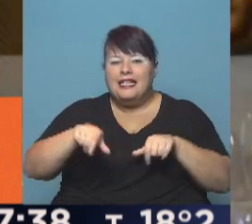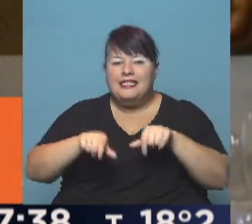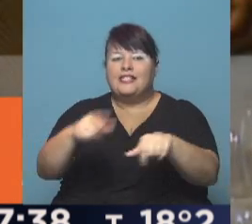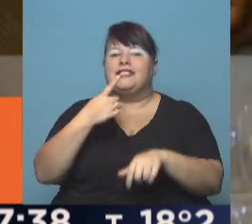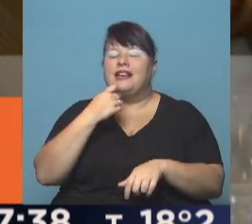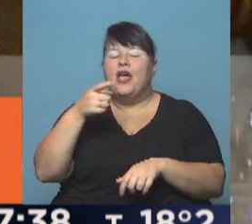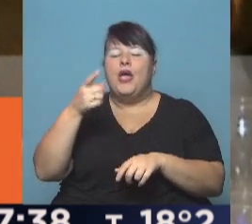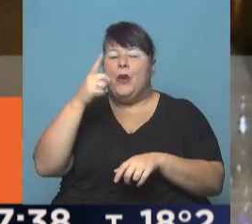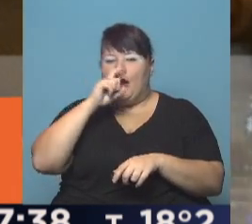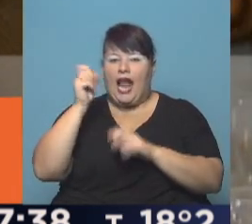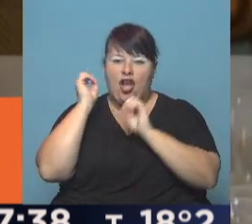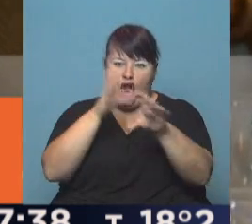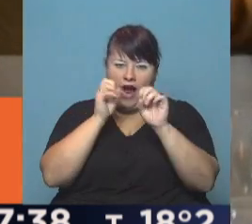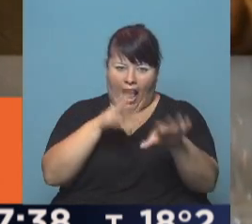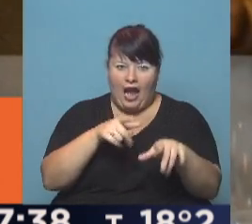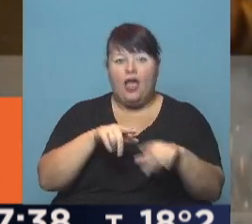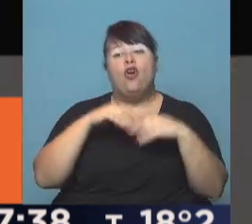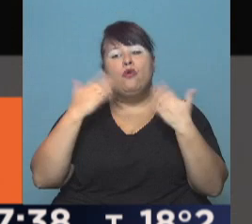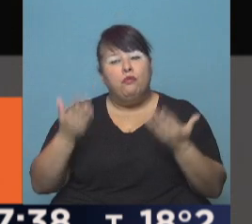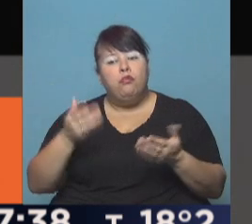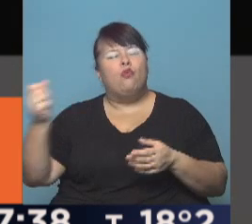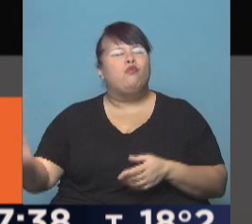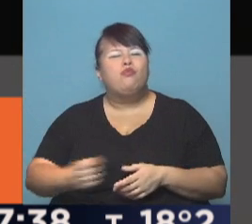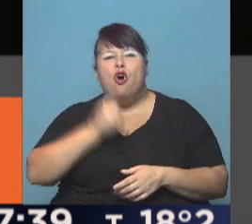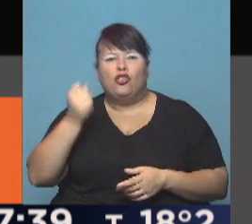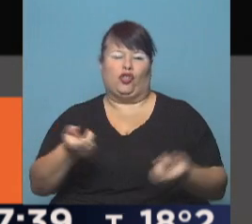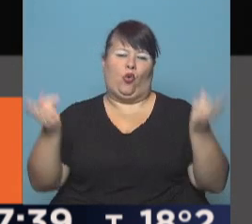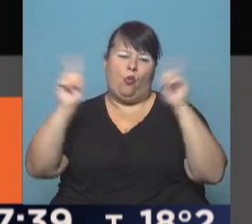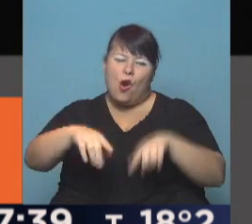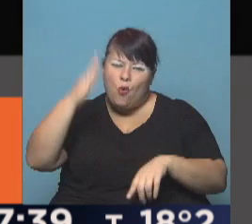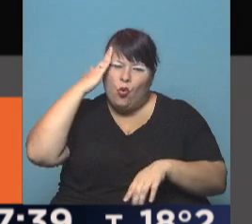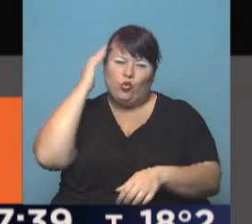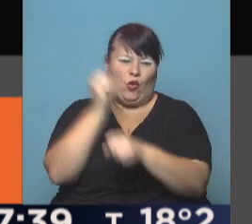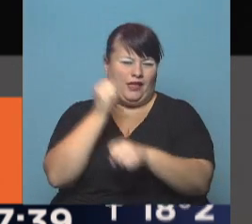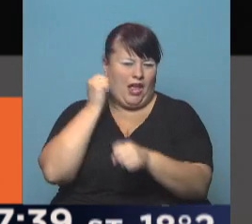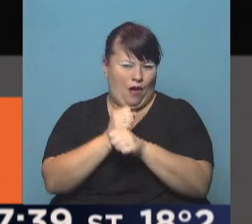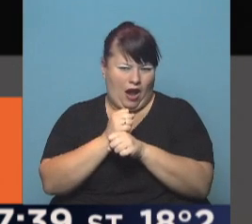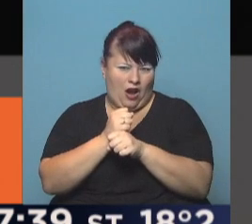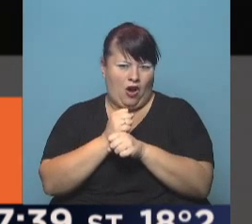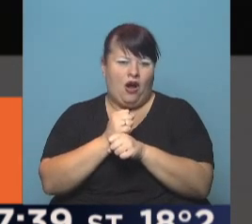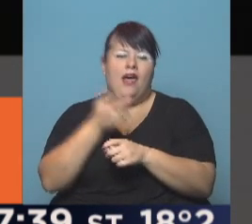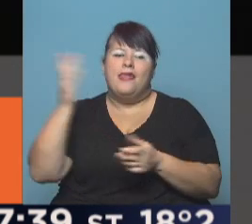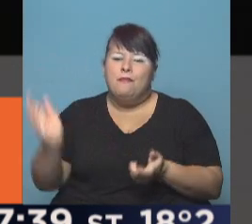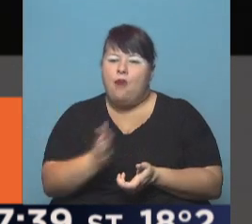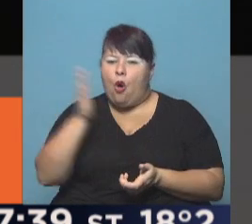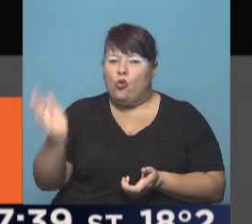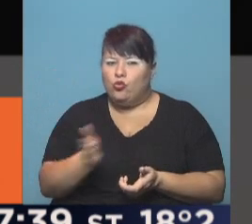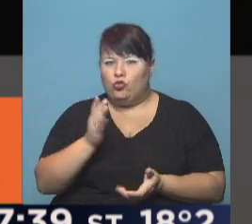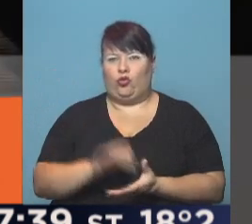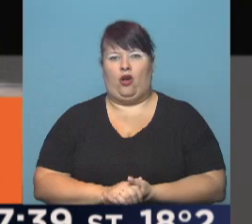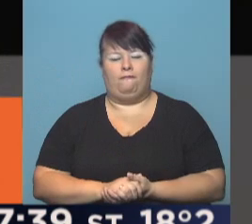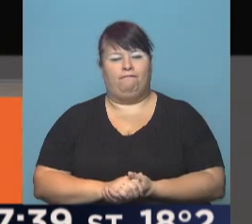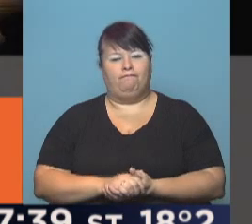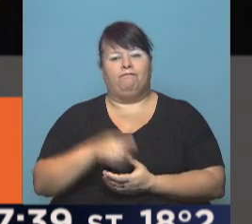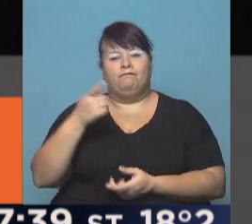Belgrano Cargas. Por eso es tan importante recuperar la cultura del trabajo, la de la productividad,